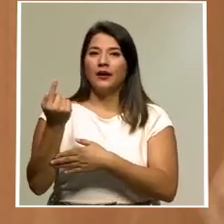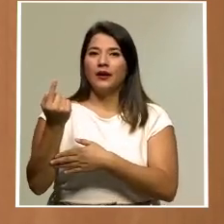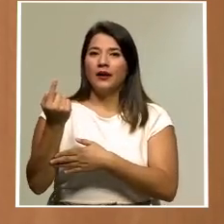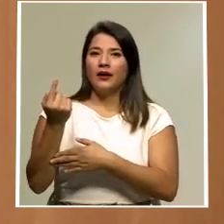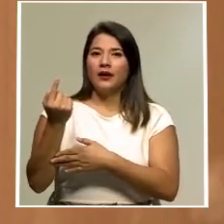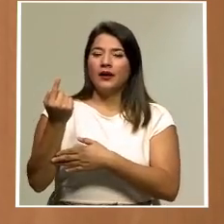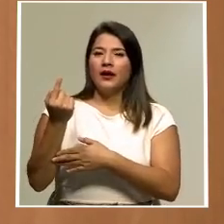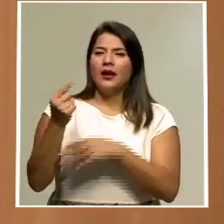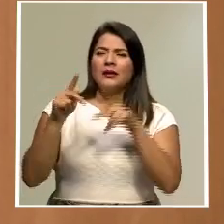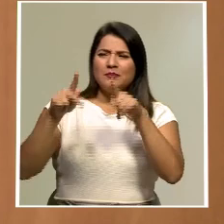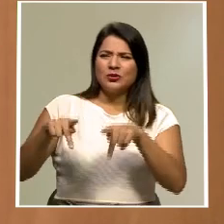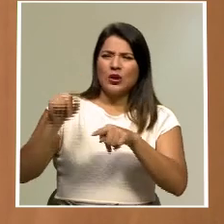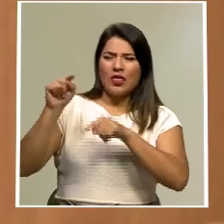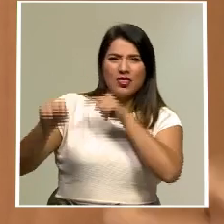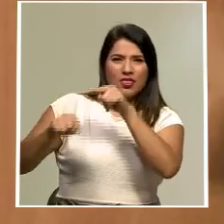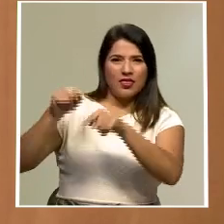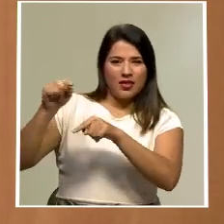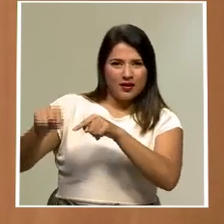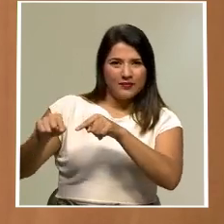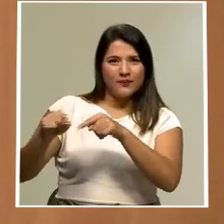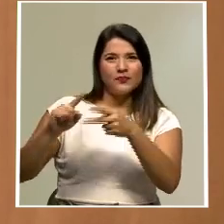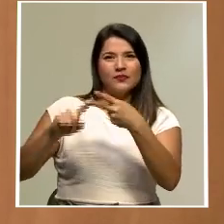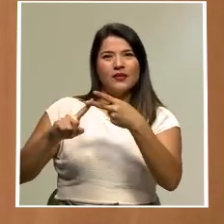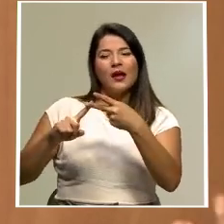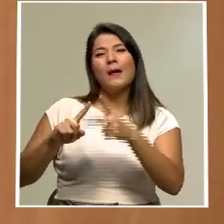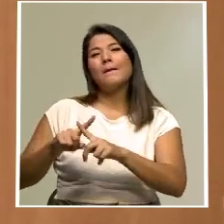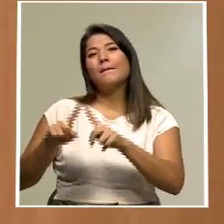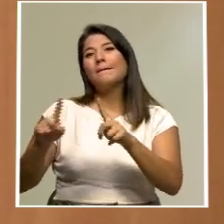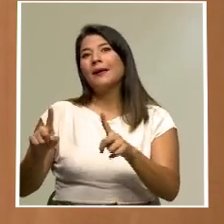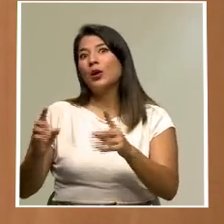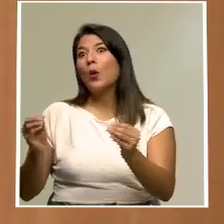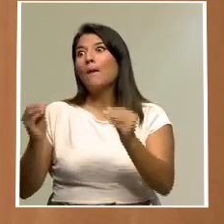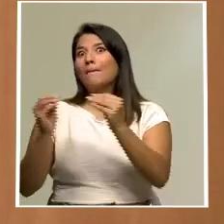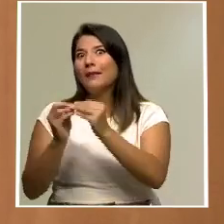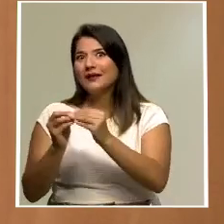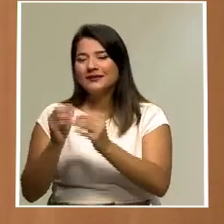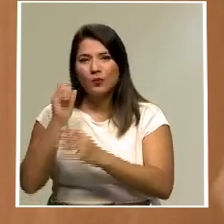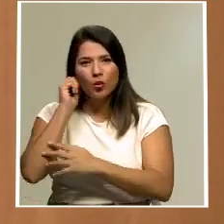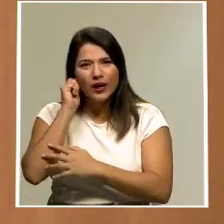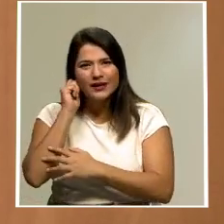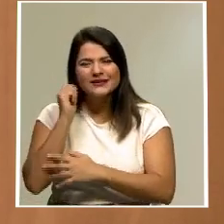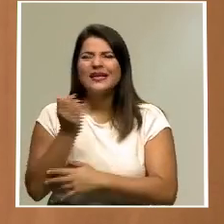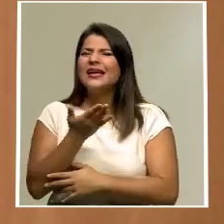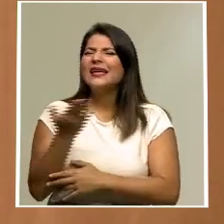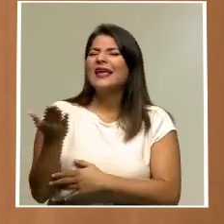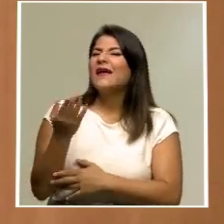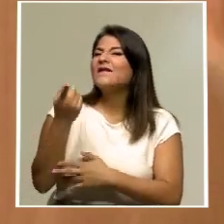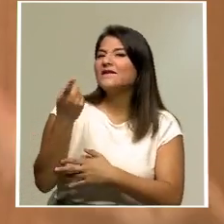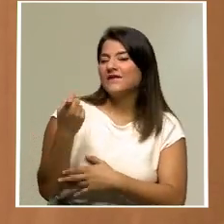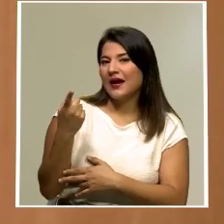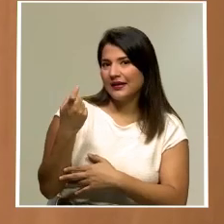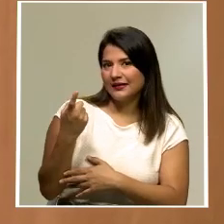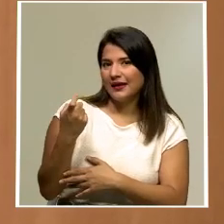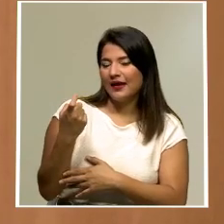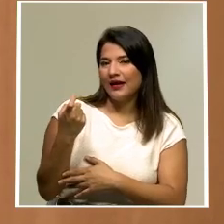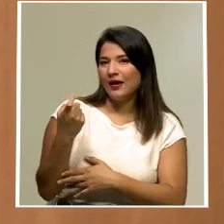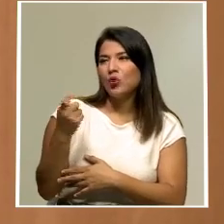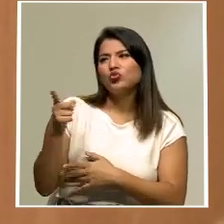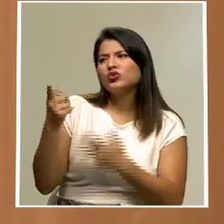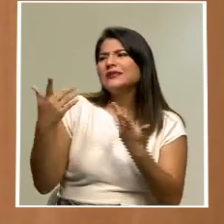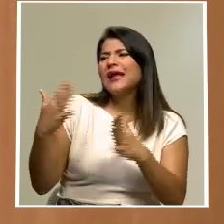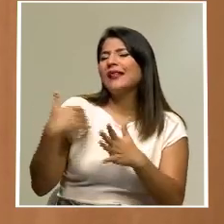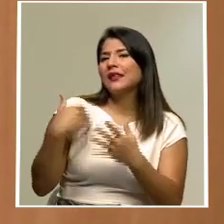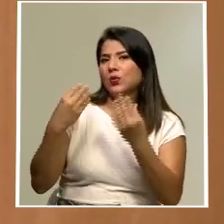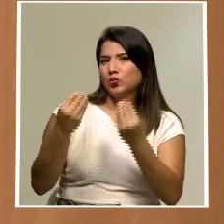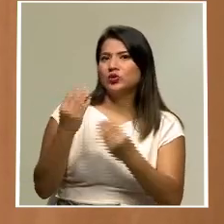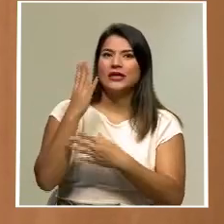la ciudadanía, pero aún más las políticas, las mujeres. ¿Qué falta por hacer en este campo? Bueno, usted ya tiene años de estar